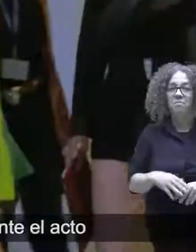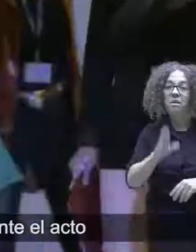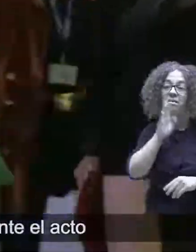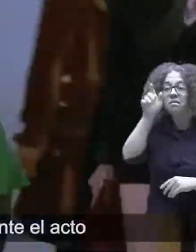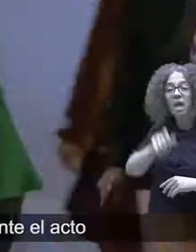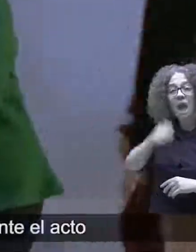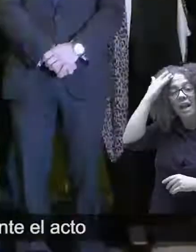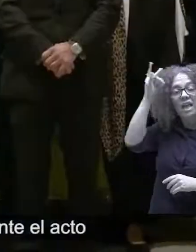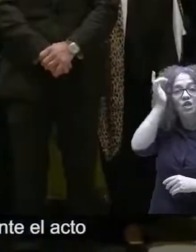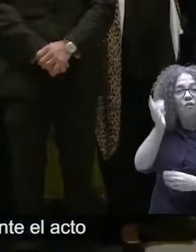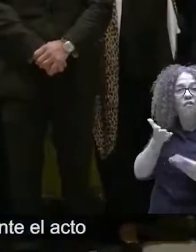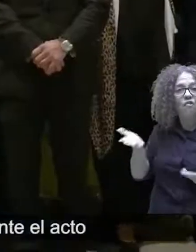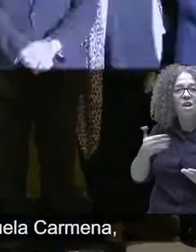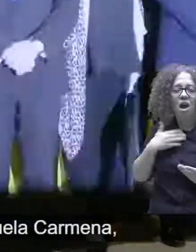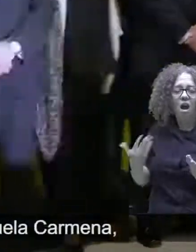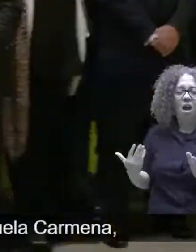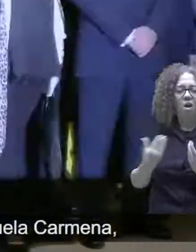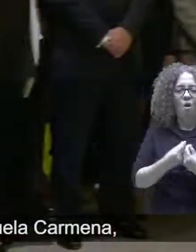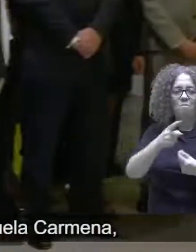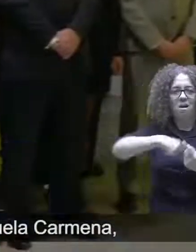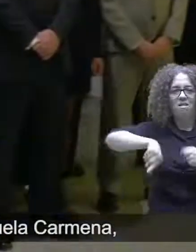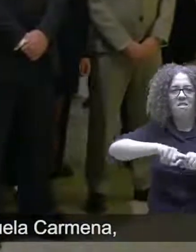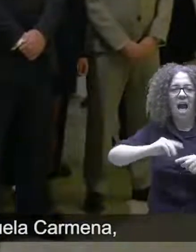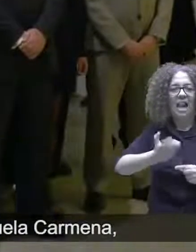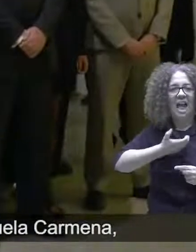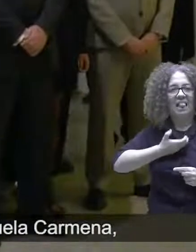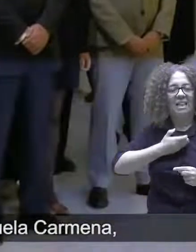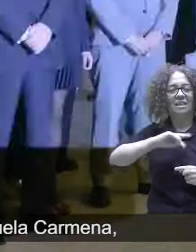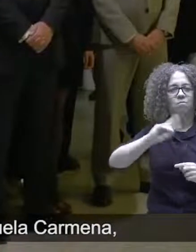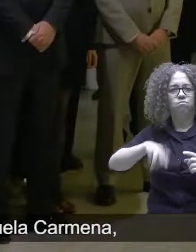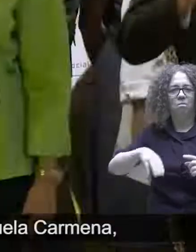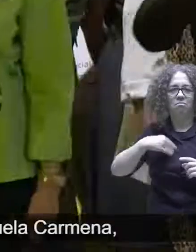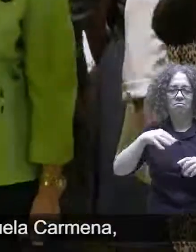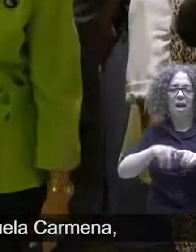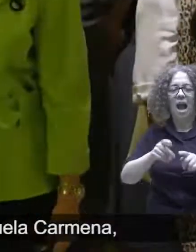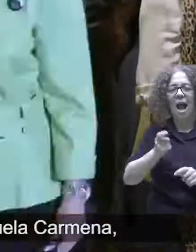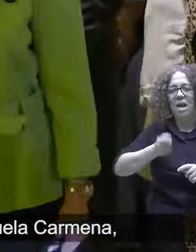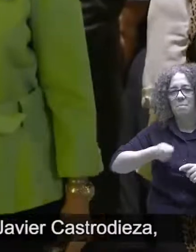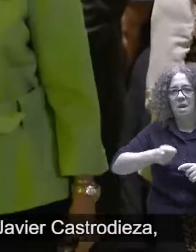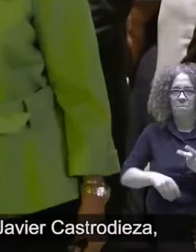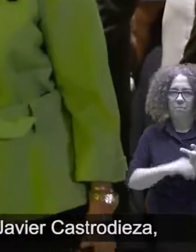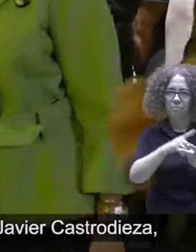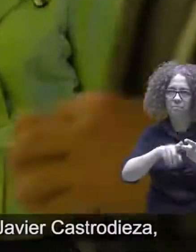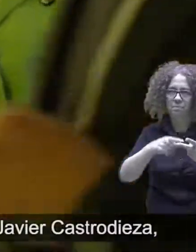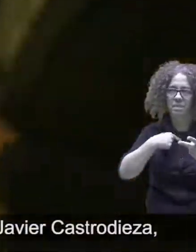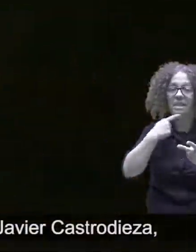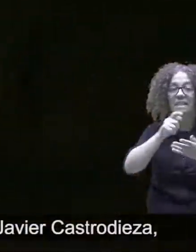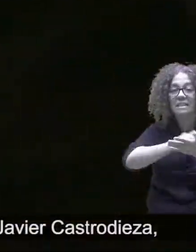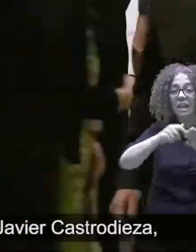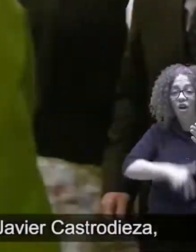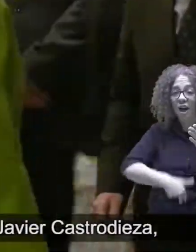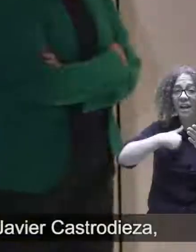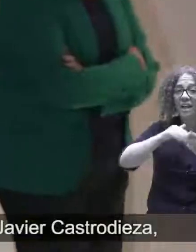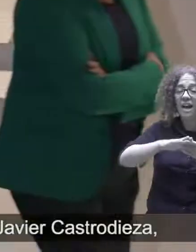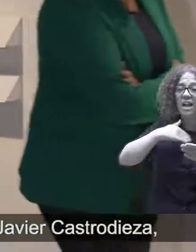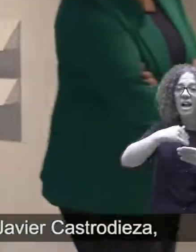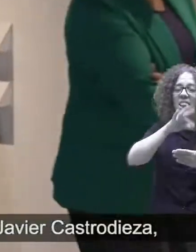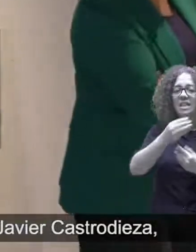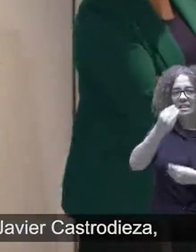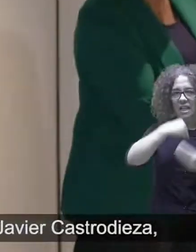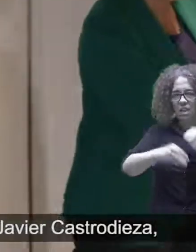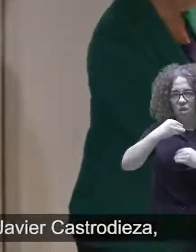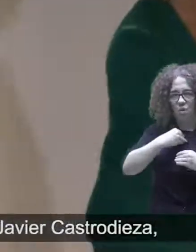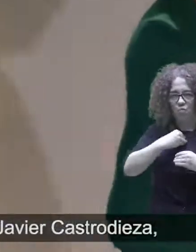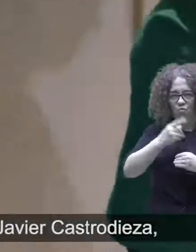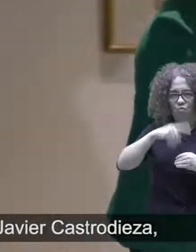Sofía estuvo acompañada durante el acto por la alcaldesa del Ayuntamiento de Madrid, Manuela Carmena, por el secretario general de Sanidad y